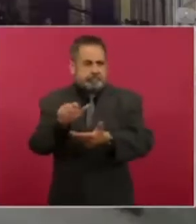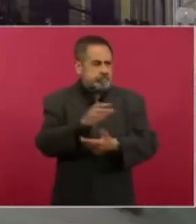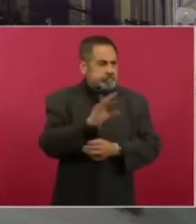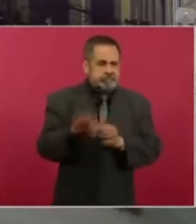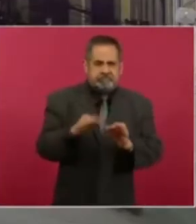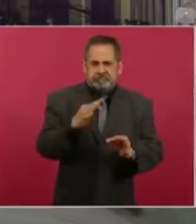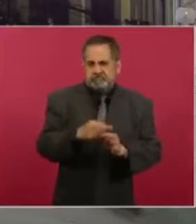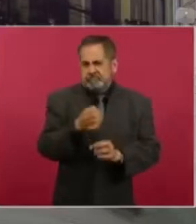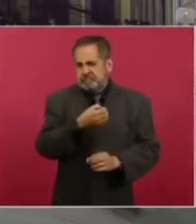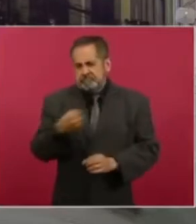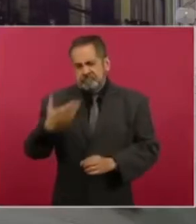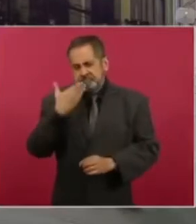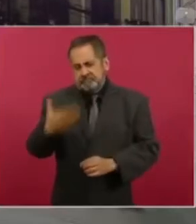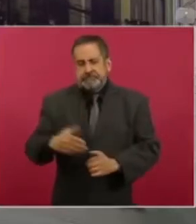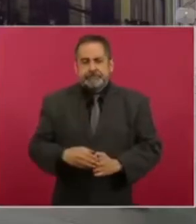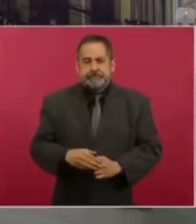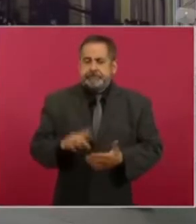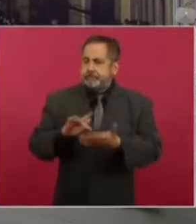gracias.